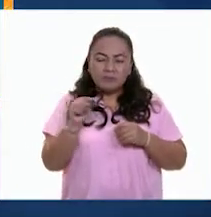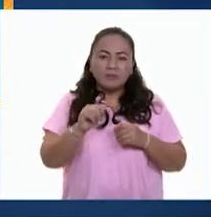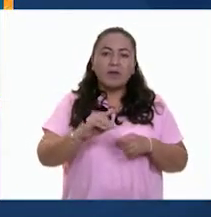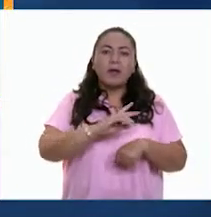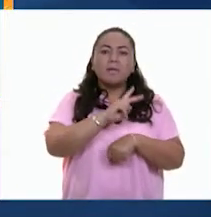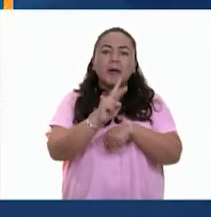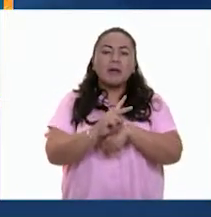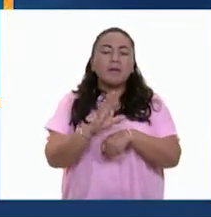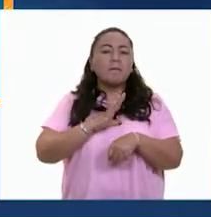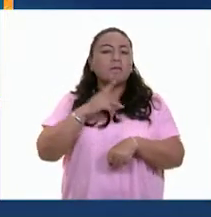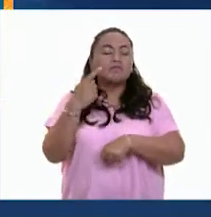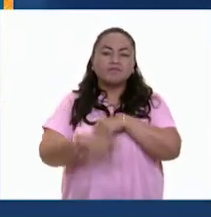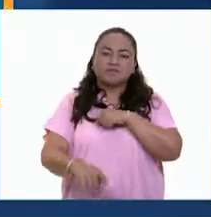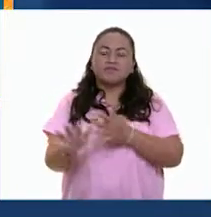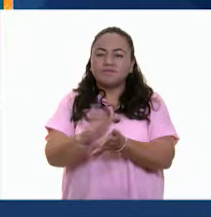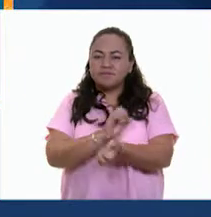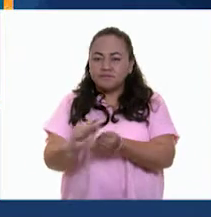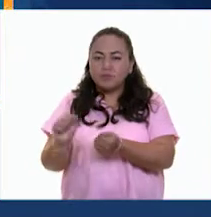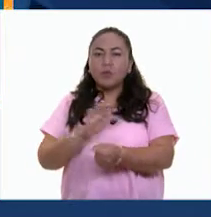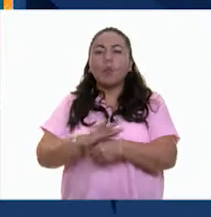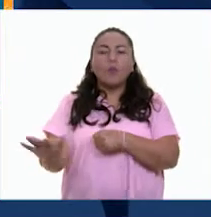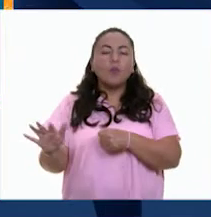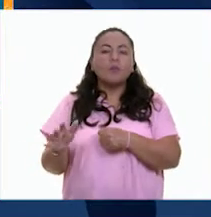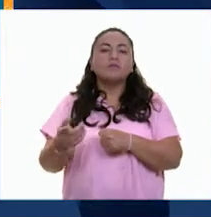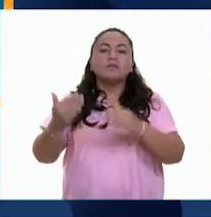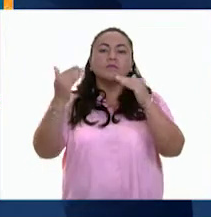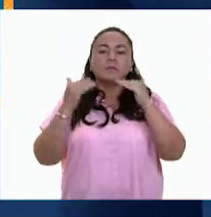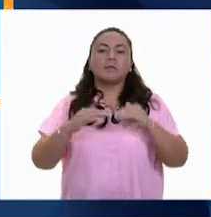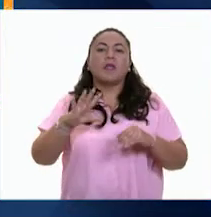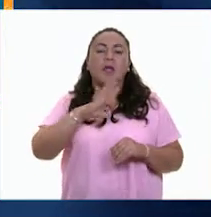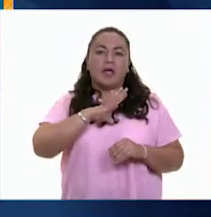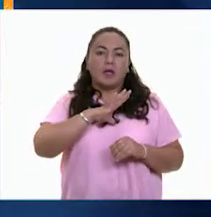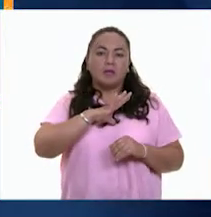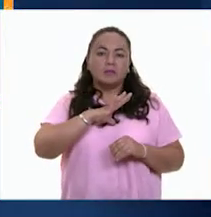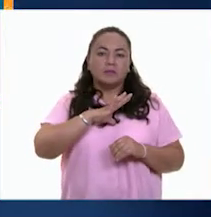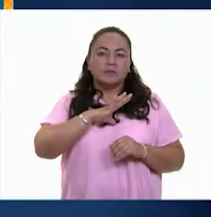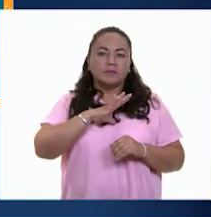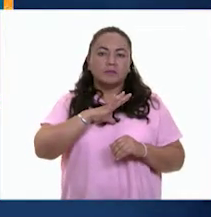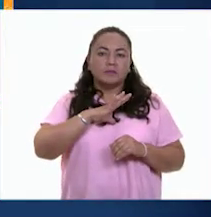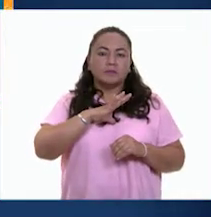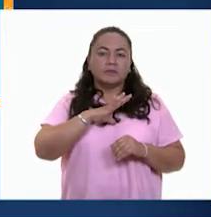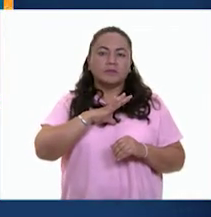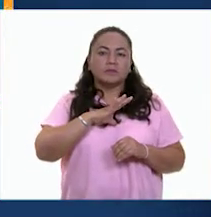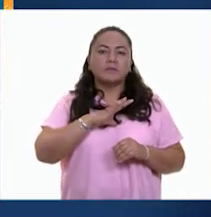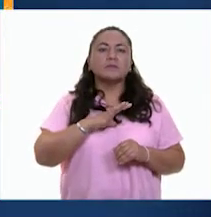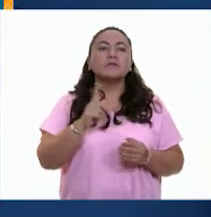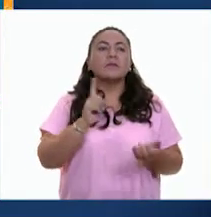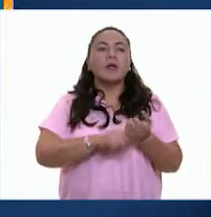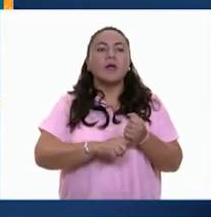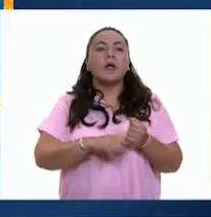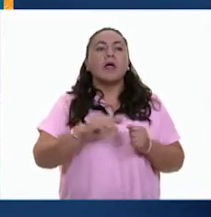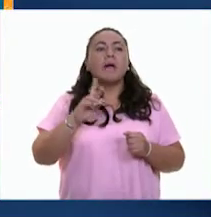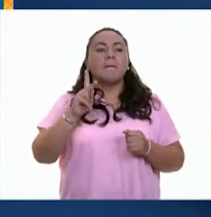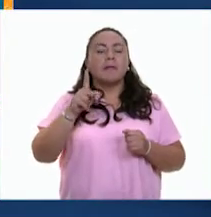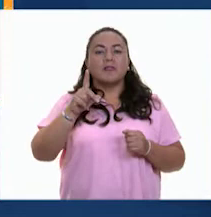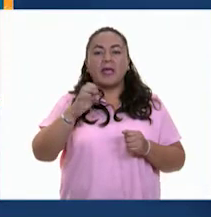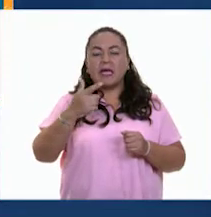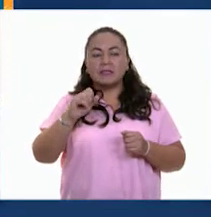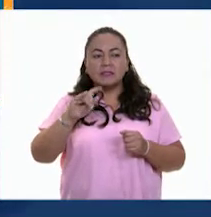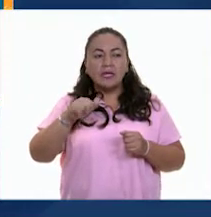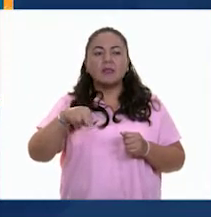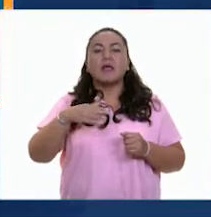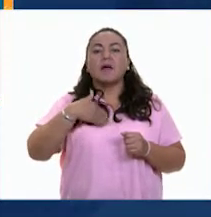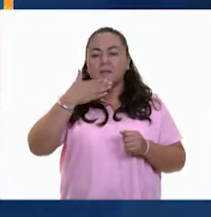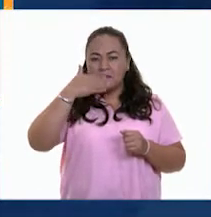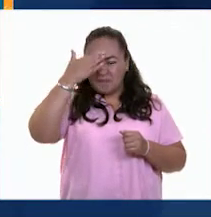tienen un alto riesgo de desastre. Entre ellos encuentran Uzbekistán, Kirguistán,